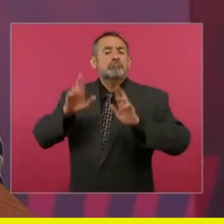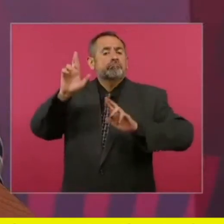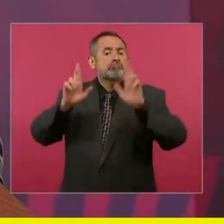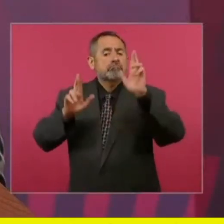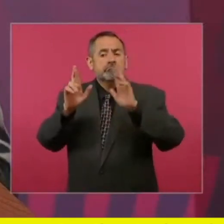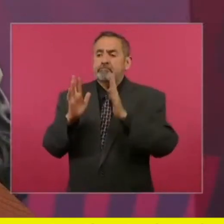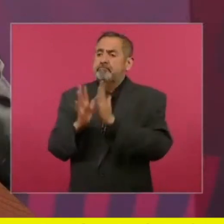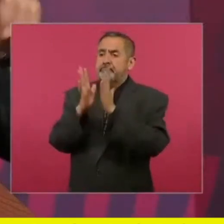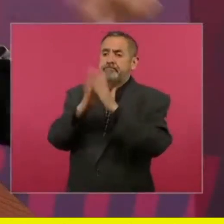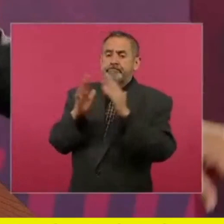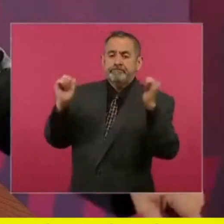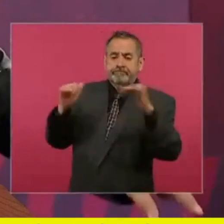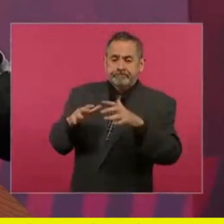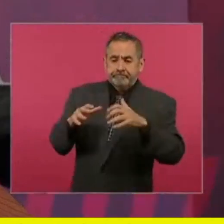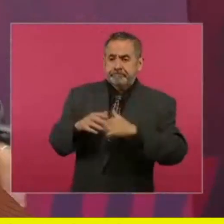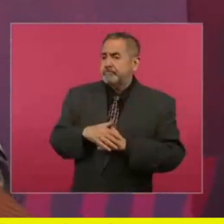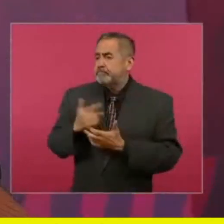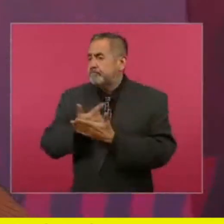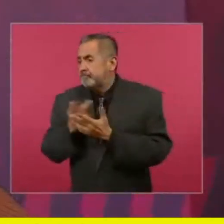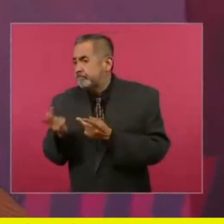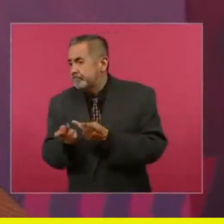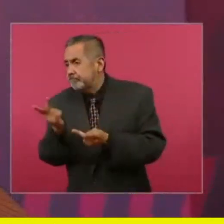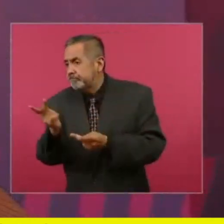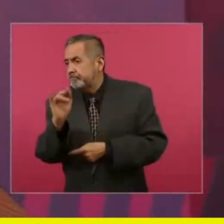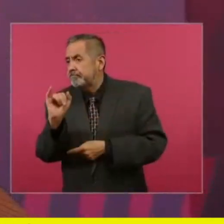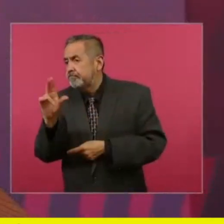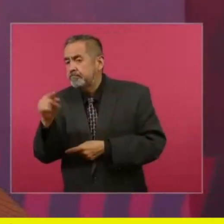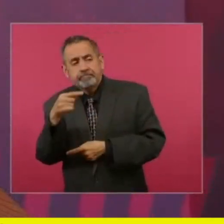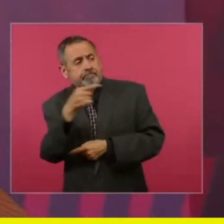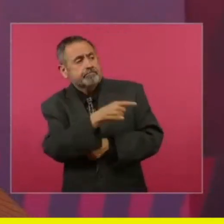a la gente y hay una consulta